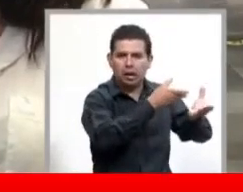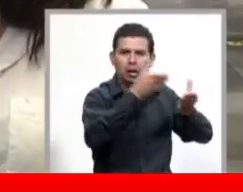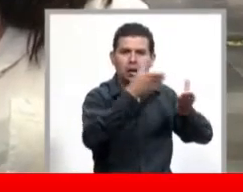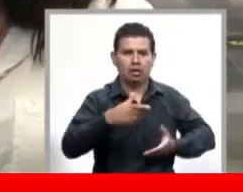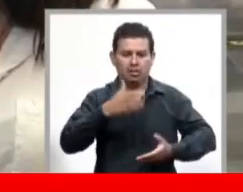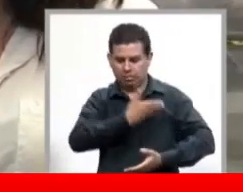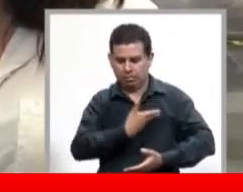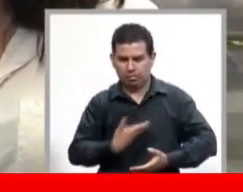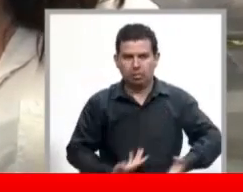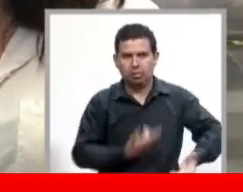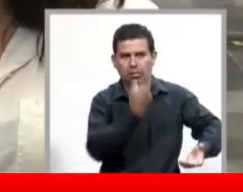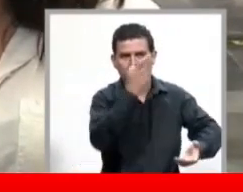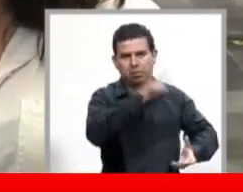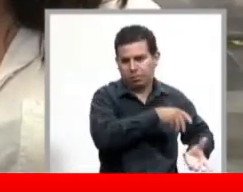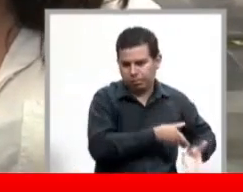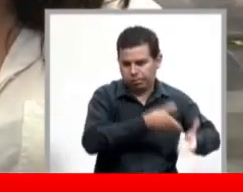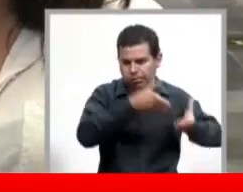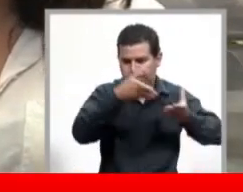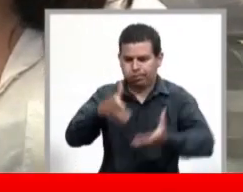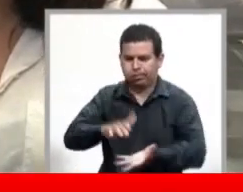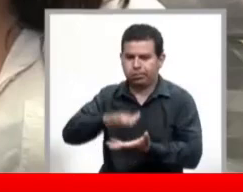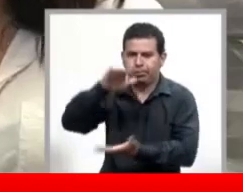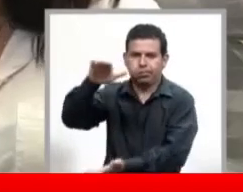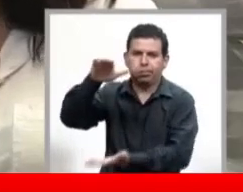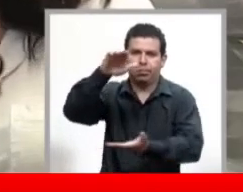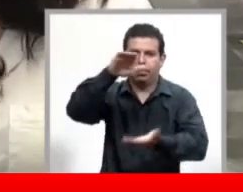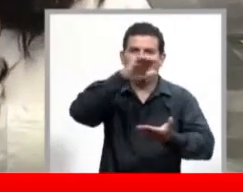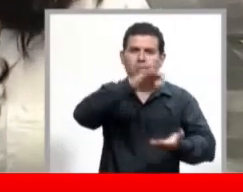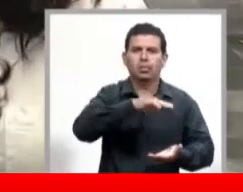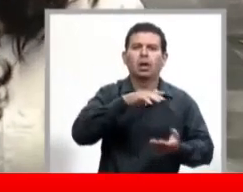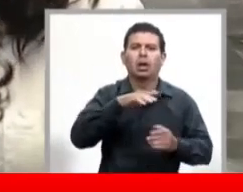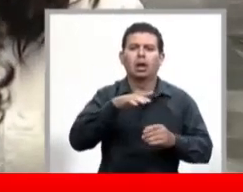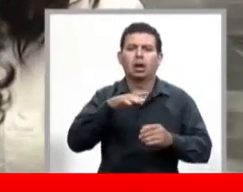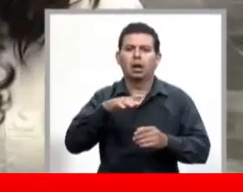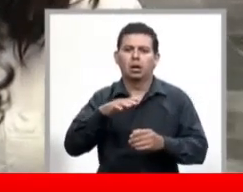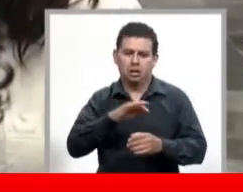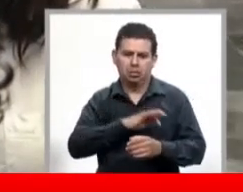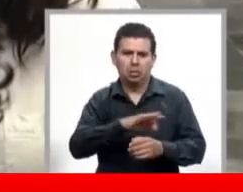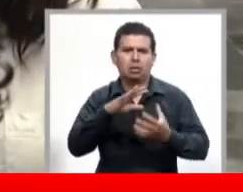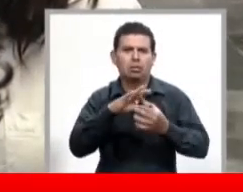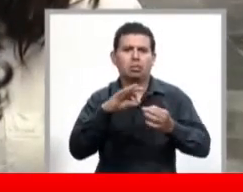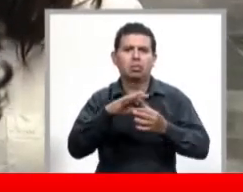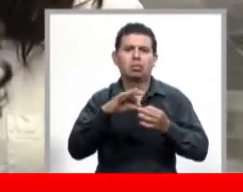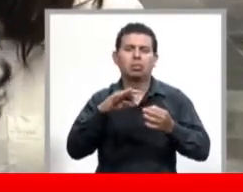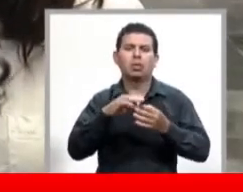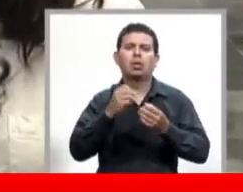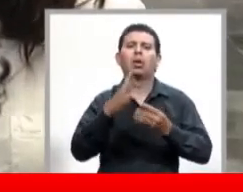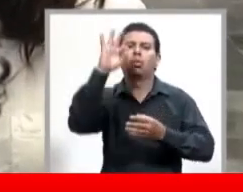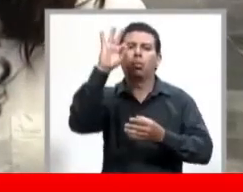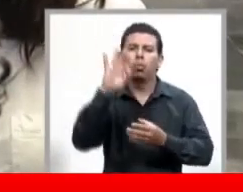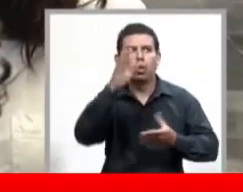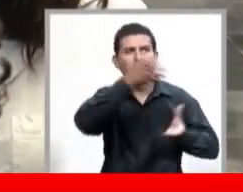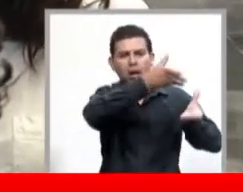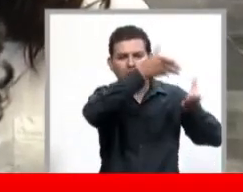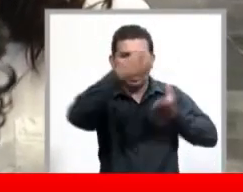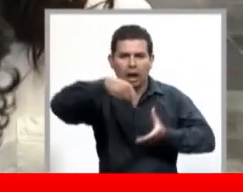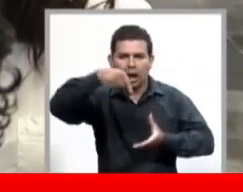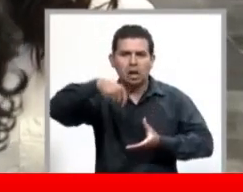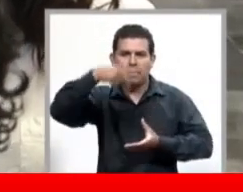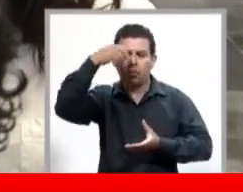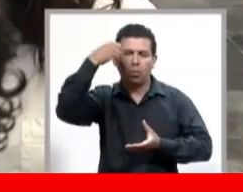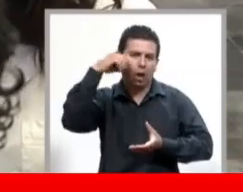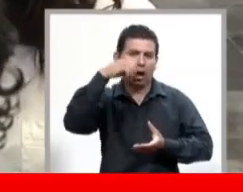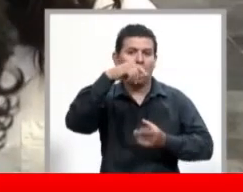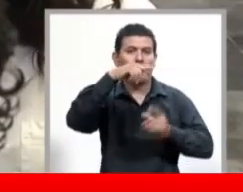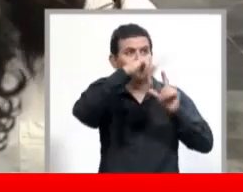gobierno del presidente de la República, que se pudieran destinar a Oaxaca. De este porcentaje, ¿cuánto está llegando de estos